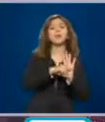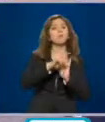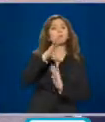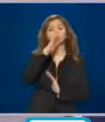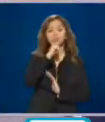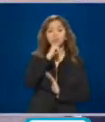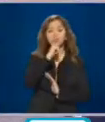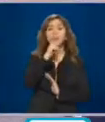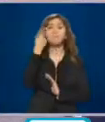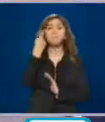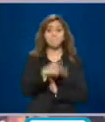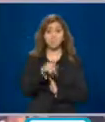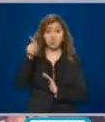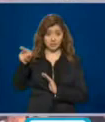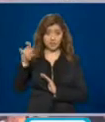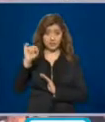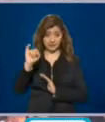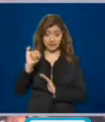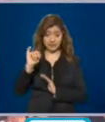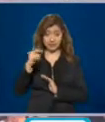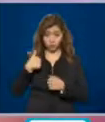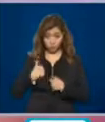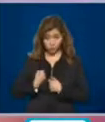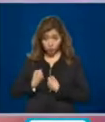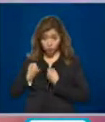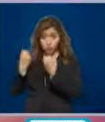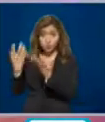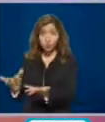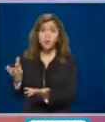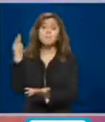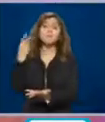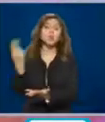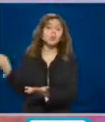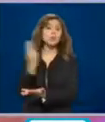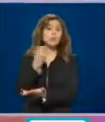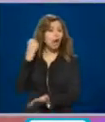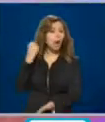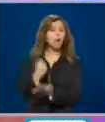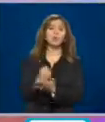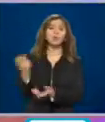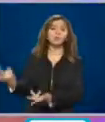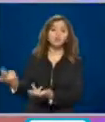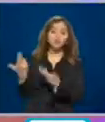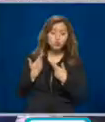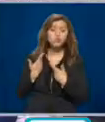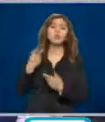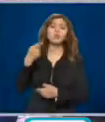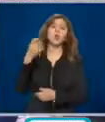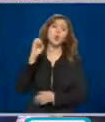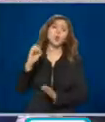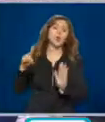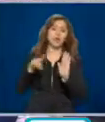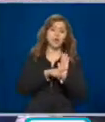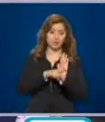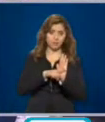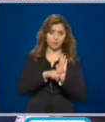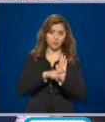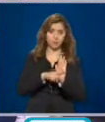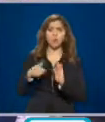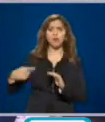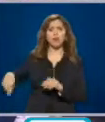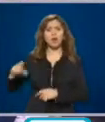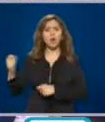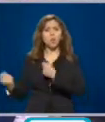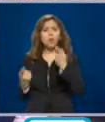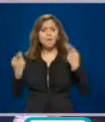sí puede donar, pero no puede recibir sangre, ¿no? A menos que sea O negativo. Sí, exactamente. Ahora, mucha gente se preocupa porque sabe